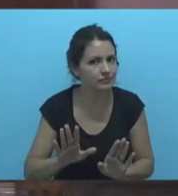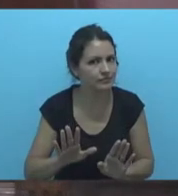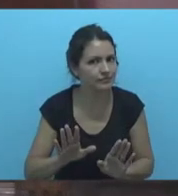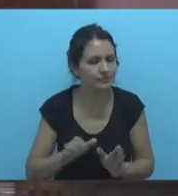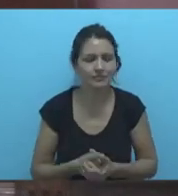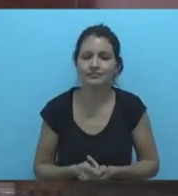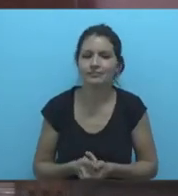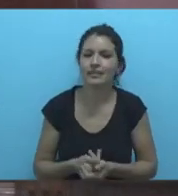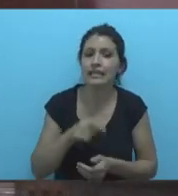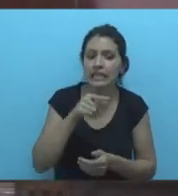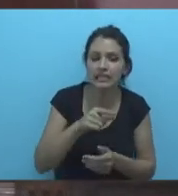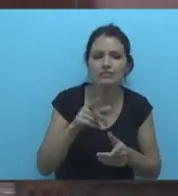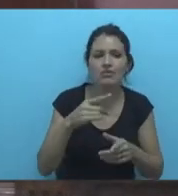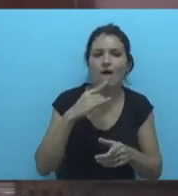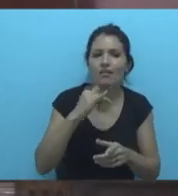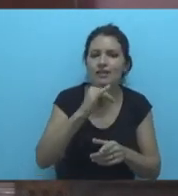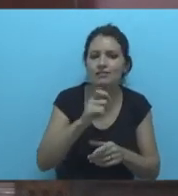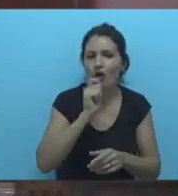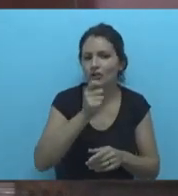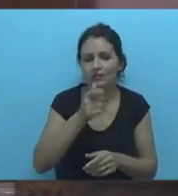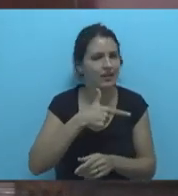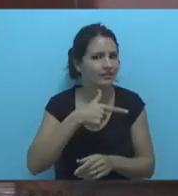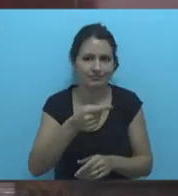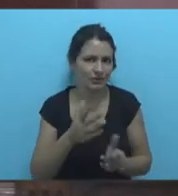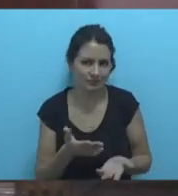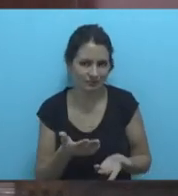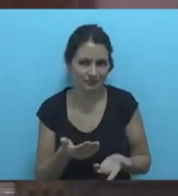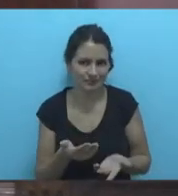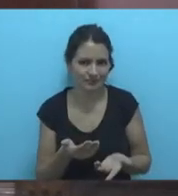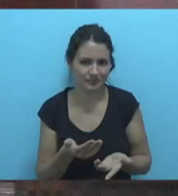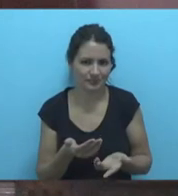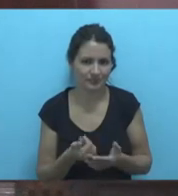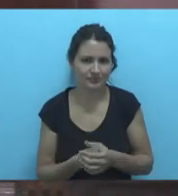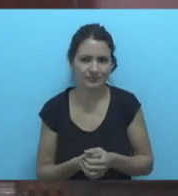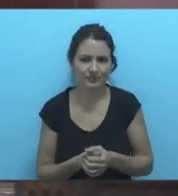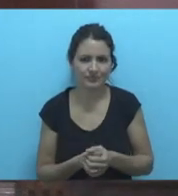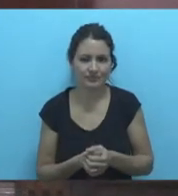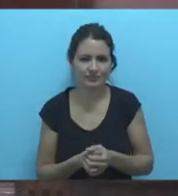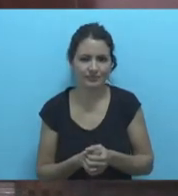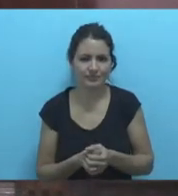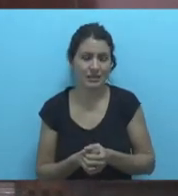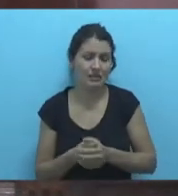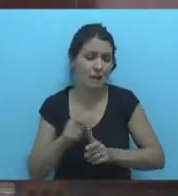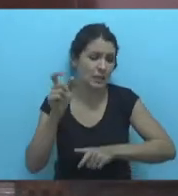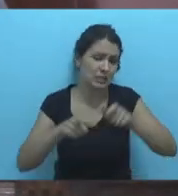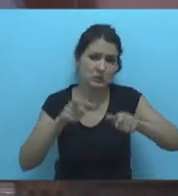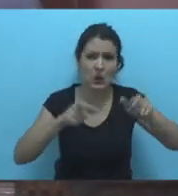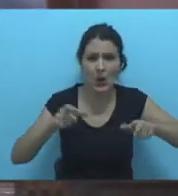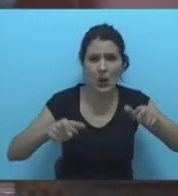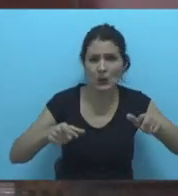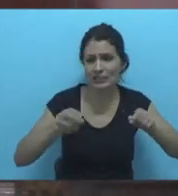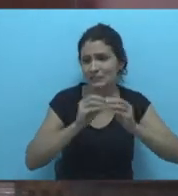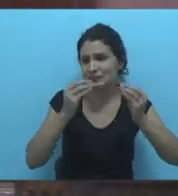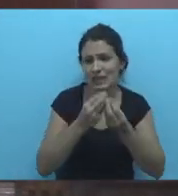en la agenda de los medios de comunicación y probablemente pasen desapercibidas para gran parte de la población y de los dirigentes políticos que